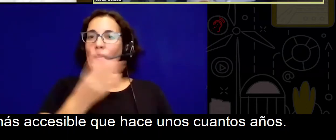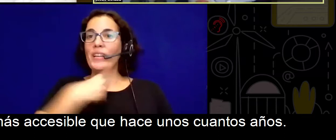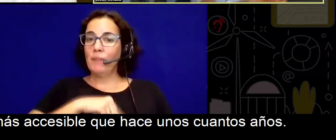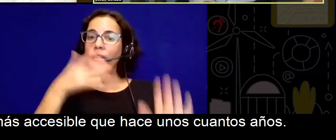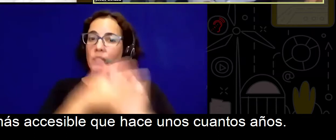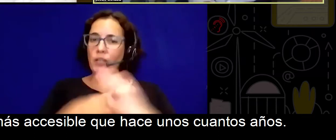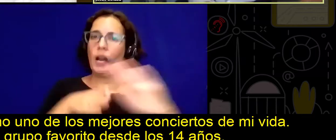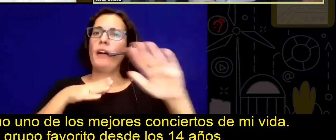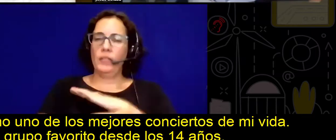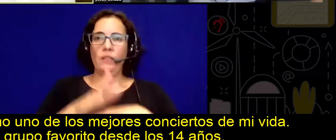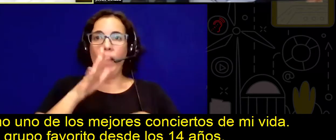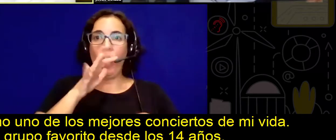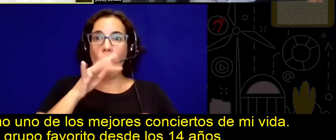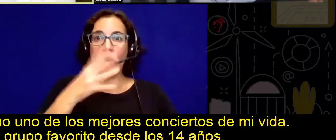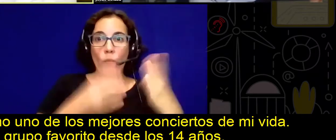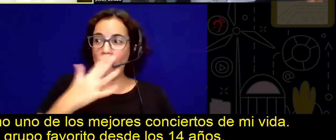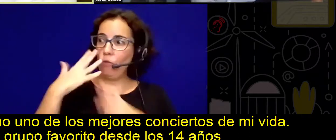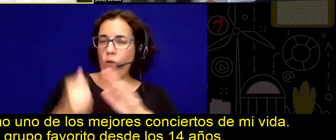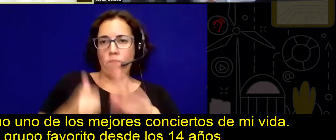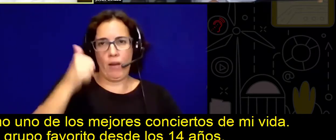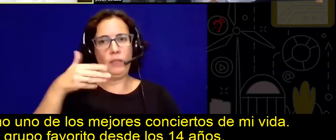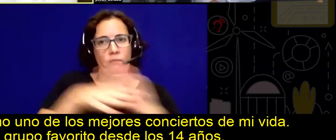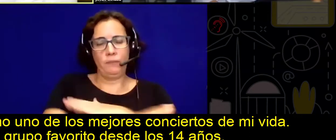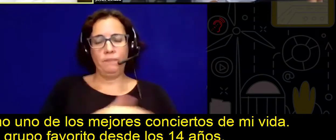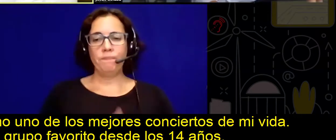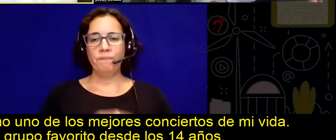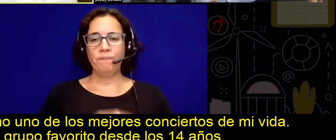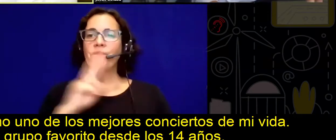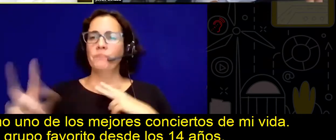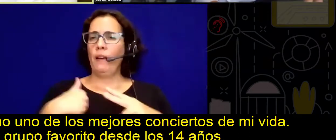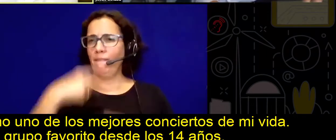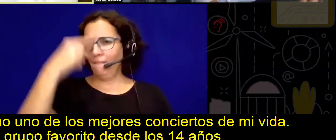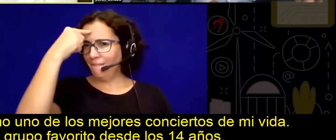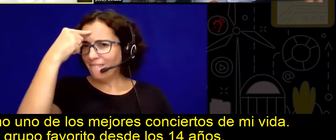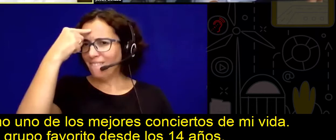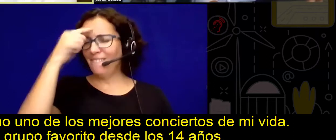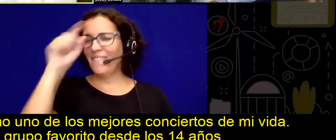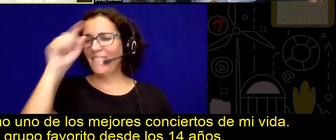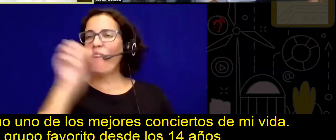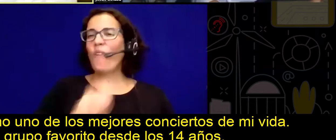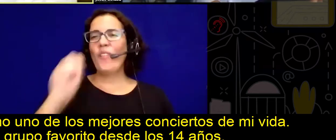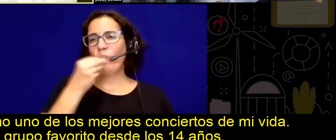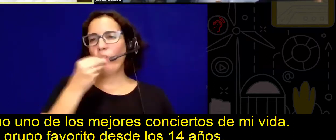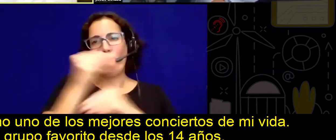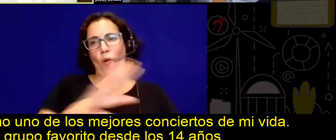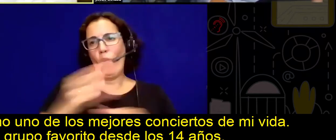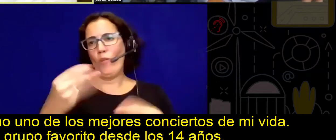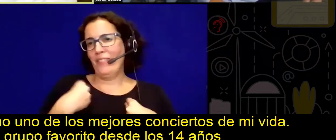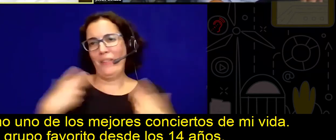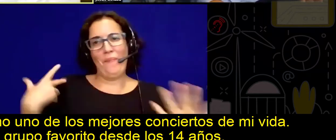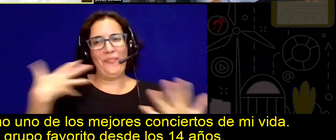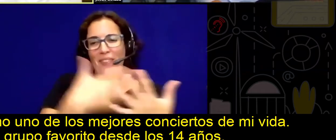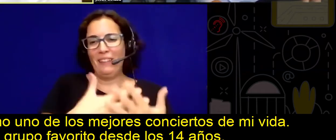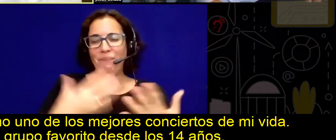unos cuantos años. No, yo los recuerdo como uno de los mejores conciertos de mi vida, aparte que tenía muchísimas ganas de ver a CDC, fue mi